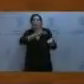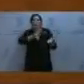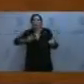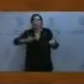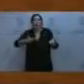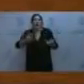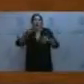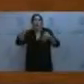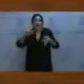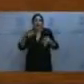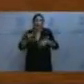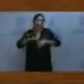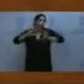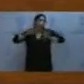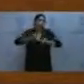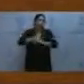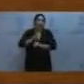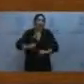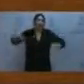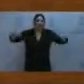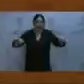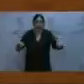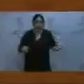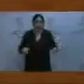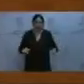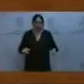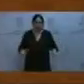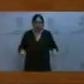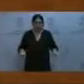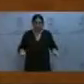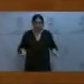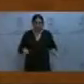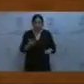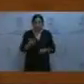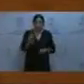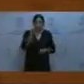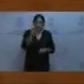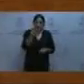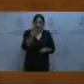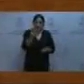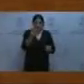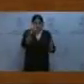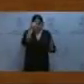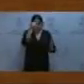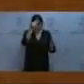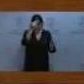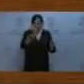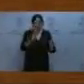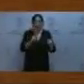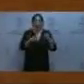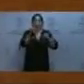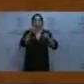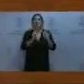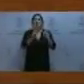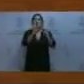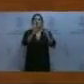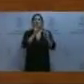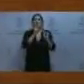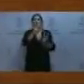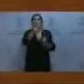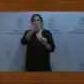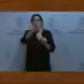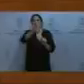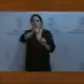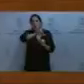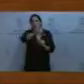estará encantado de la vida, porque, bueno, ahí... No solo eso, mire usted cómo se adjudicaron esas obras. 500.000